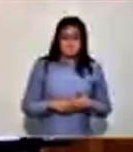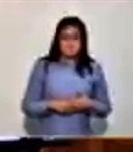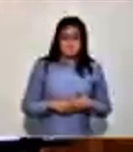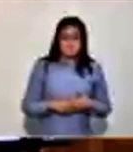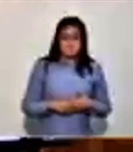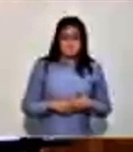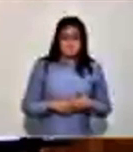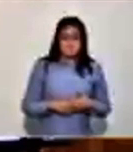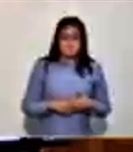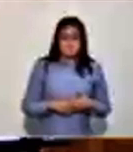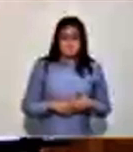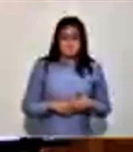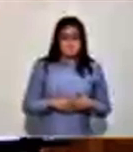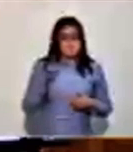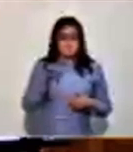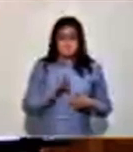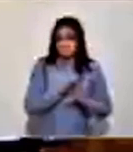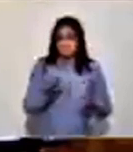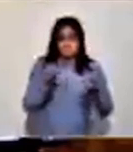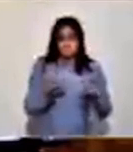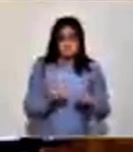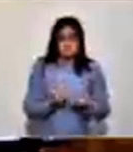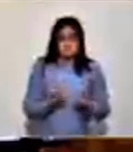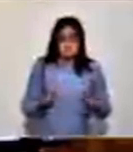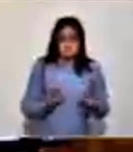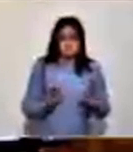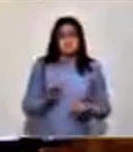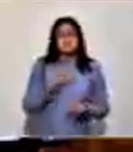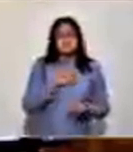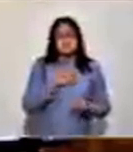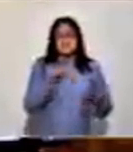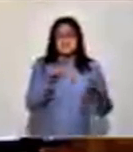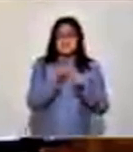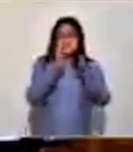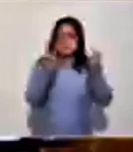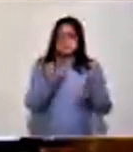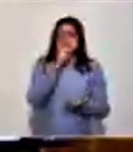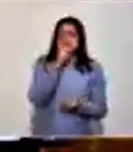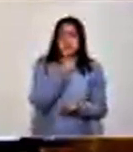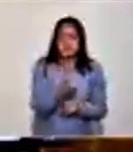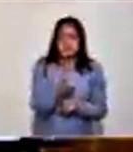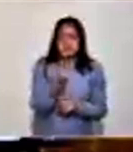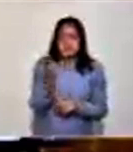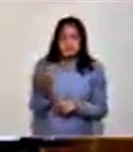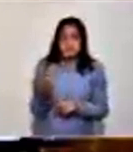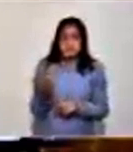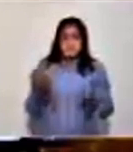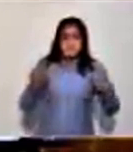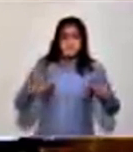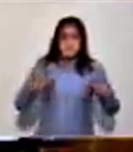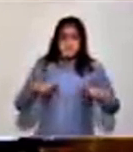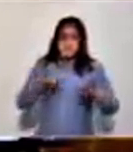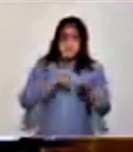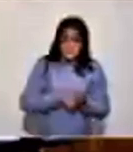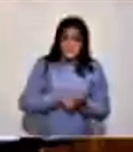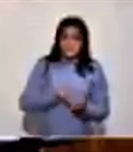No, de veras que no. Entonces yo resumiría este tema diciendo, los servidores